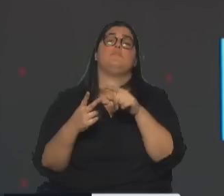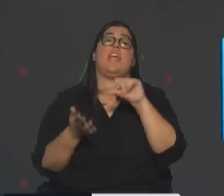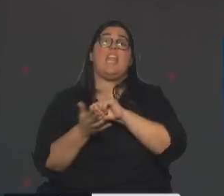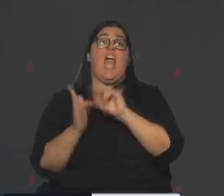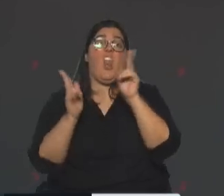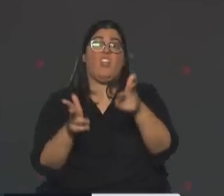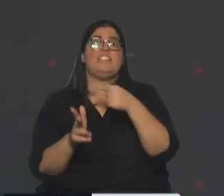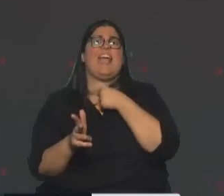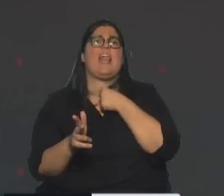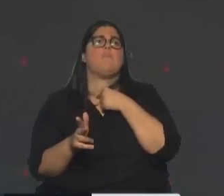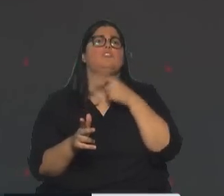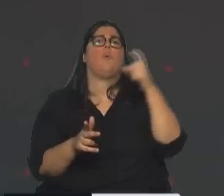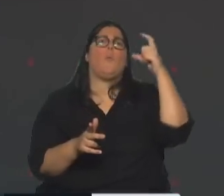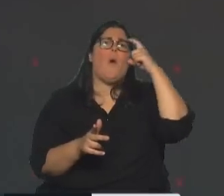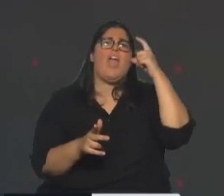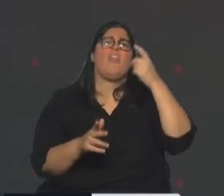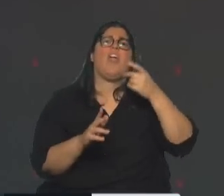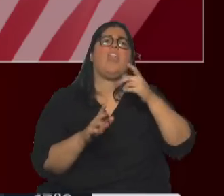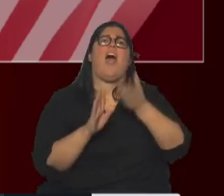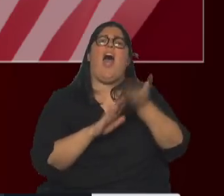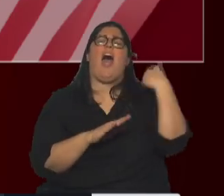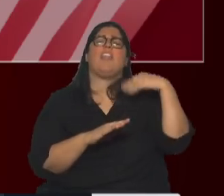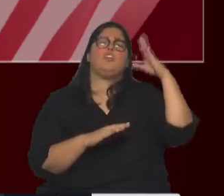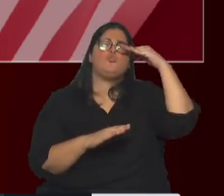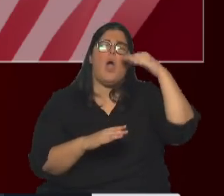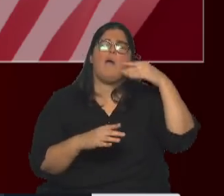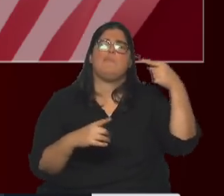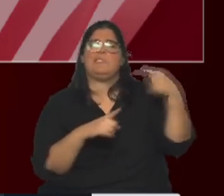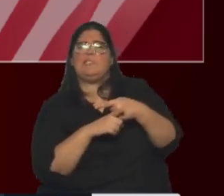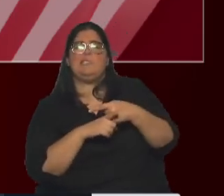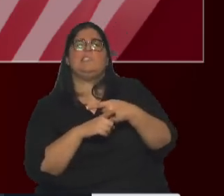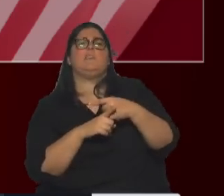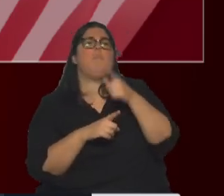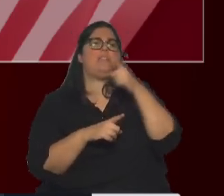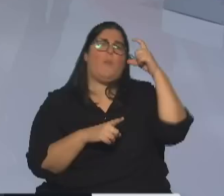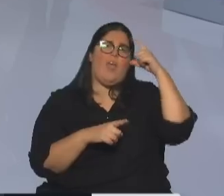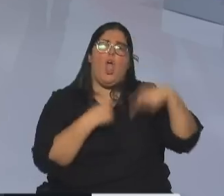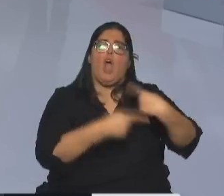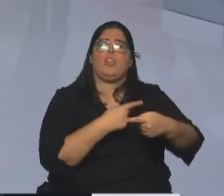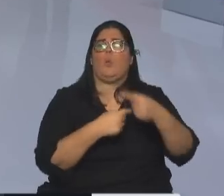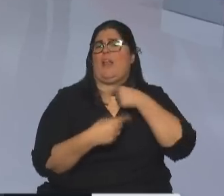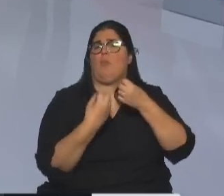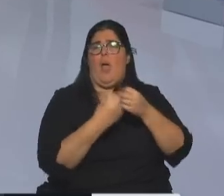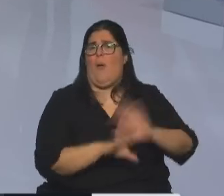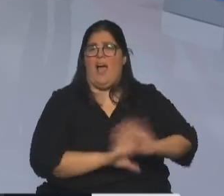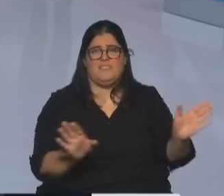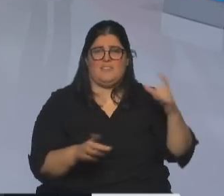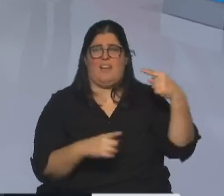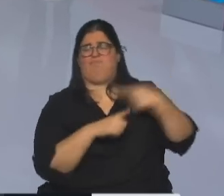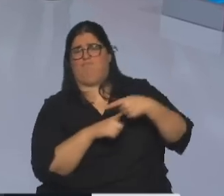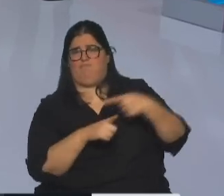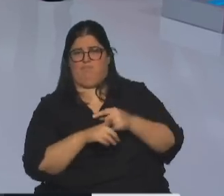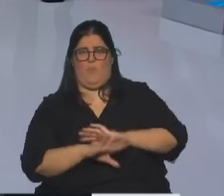Biden abandone la actitud hostil que tenía Trump. En algún punto lo ven como una continuidad. Bueno, vos fijate, 26 de marzo se